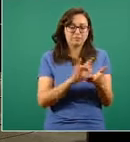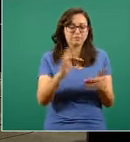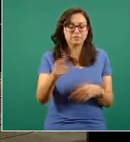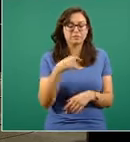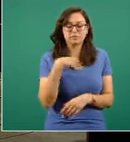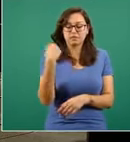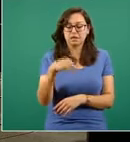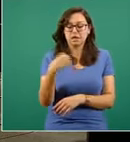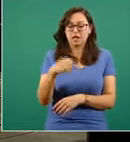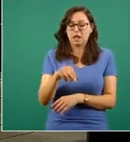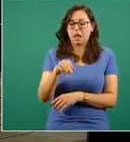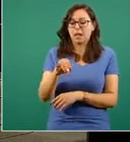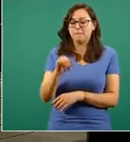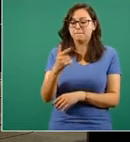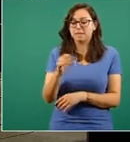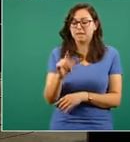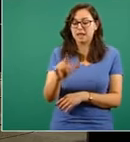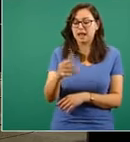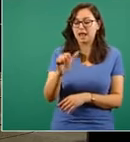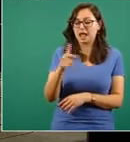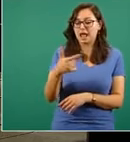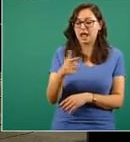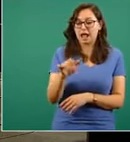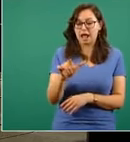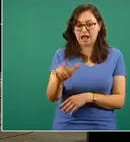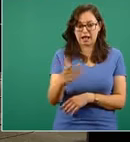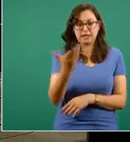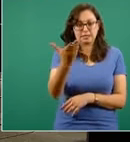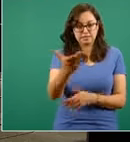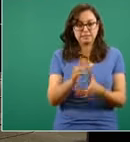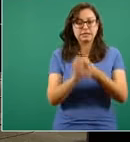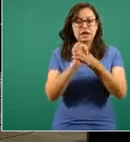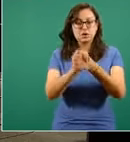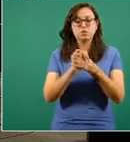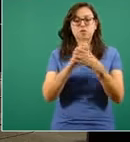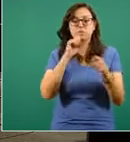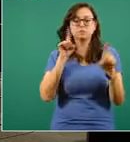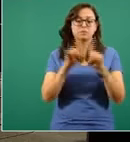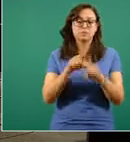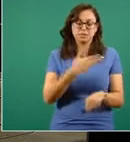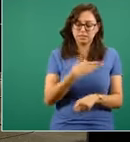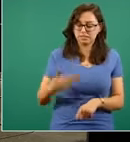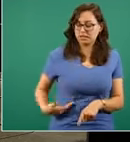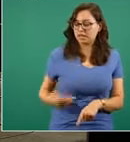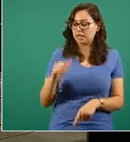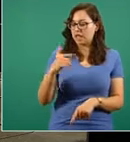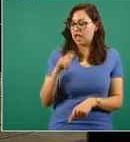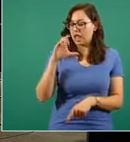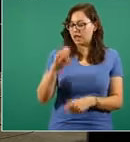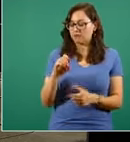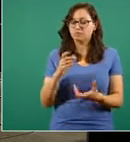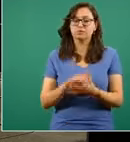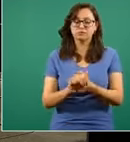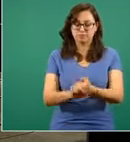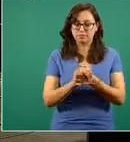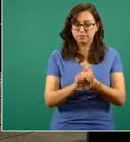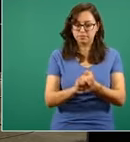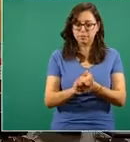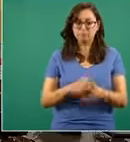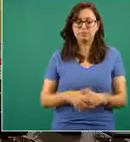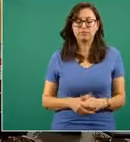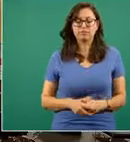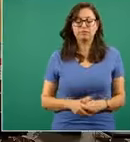de YouTube. Saludos, doctor, y un saludo al presidente Andrés Manuel López Obrador. ¿Pudieron identificar